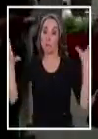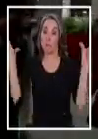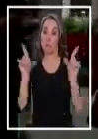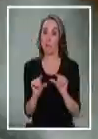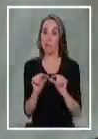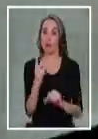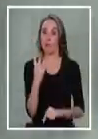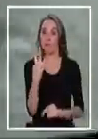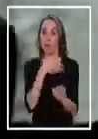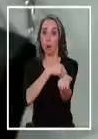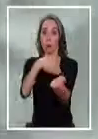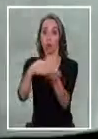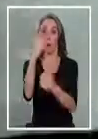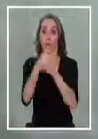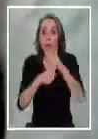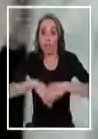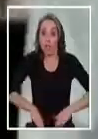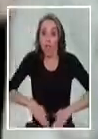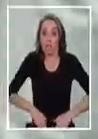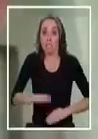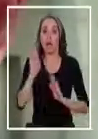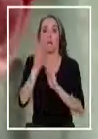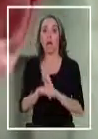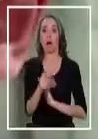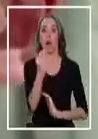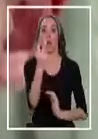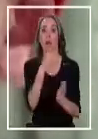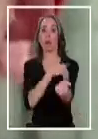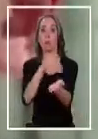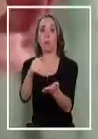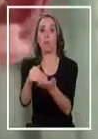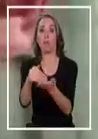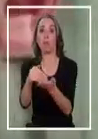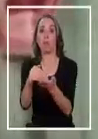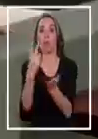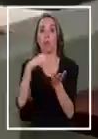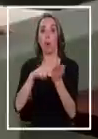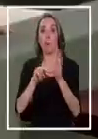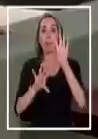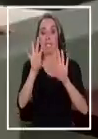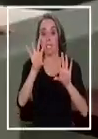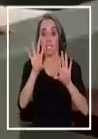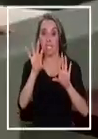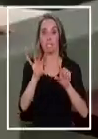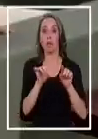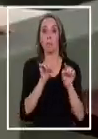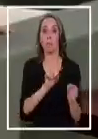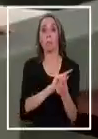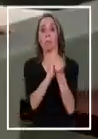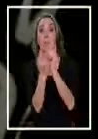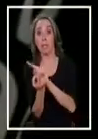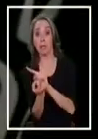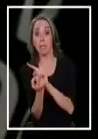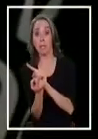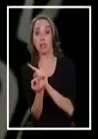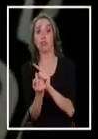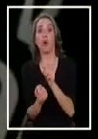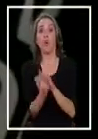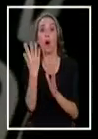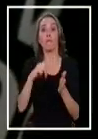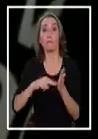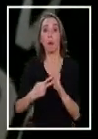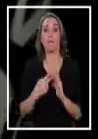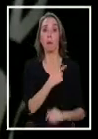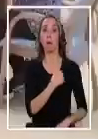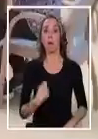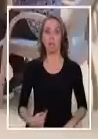de 24 millones anuales a la mitad en 2015. Sin embargo, eso trajo consigo un nuevo problema